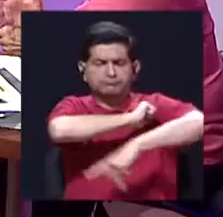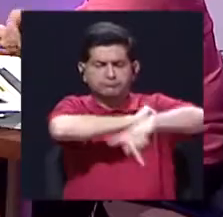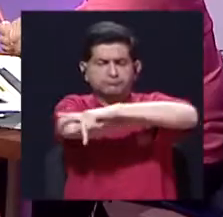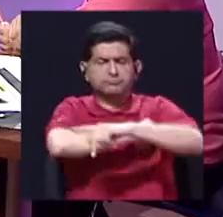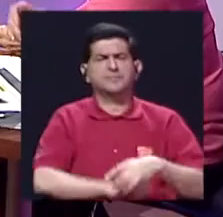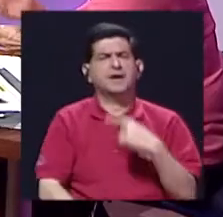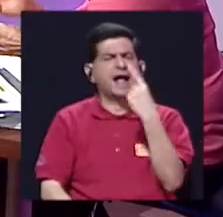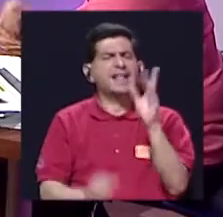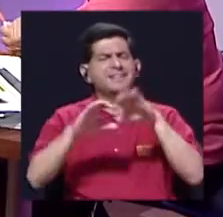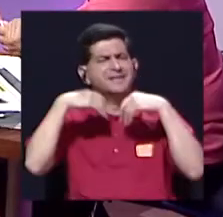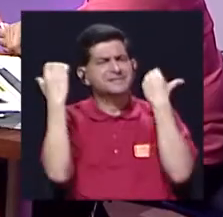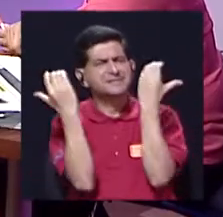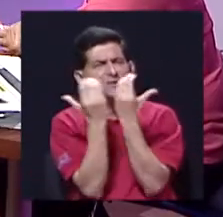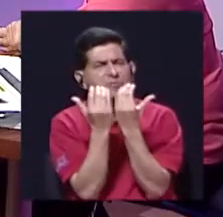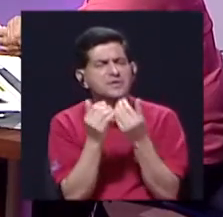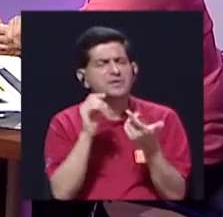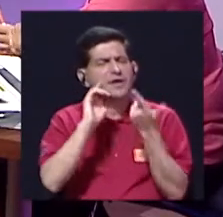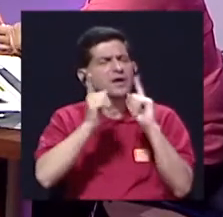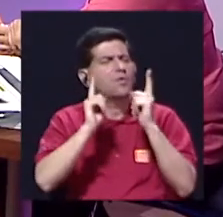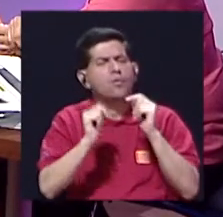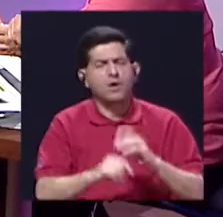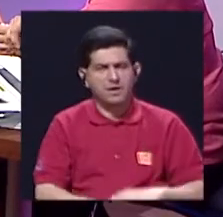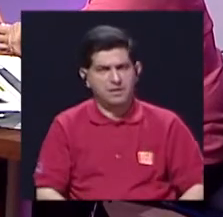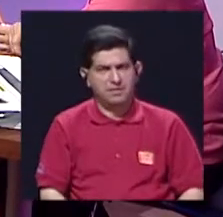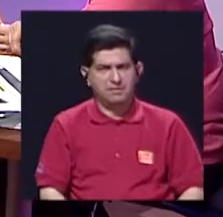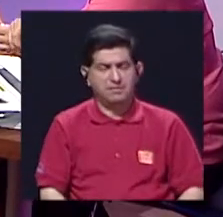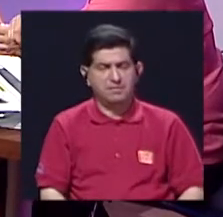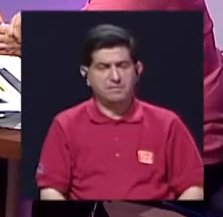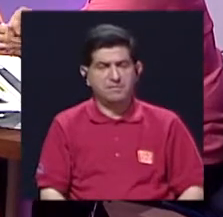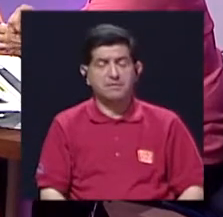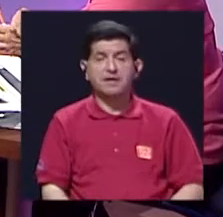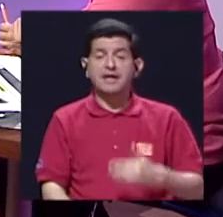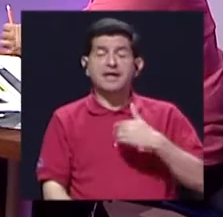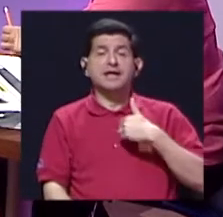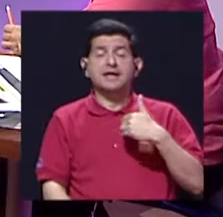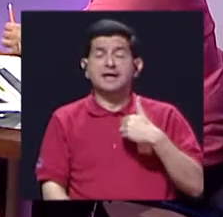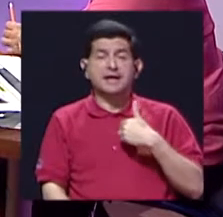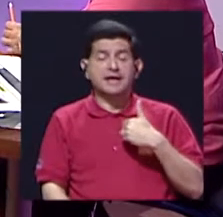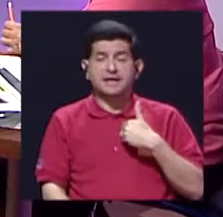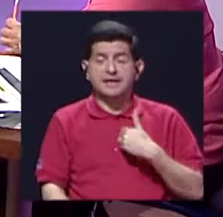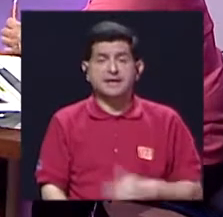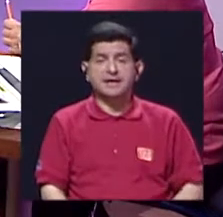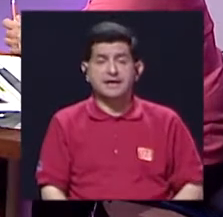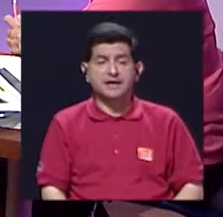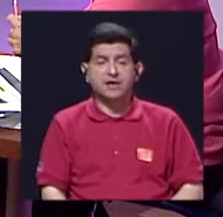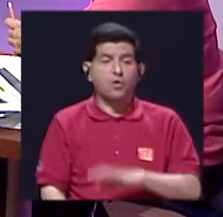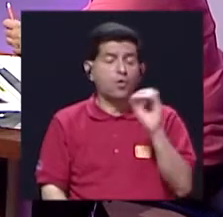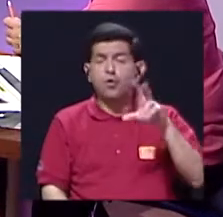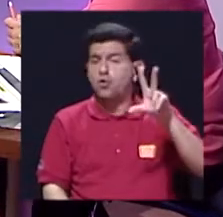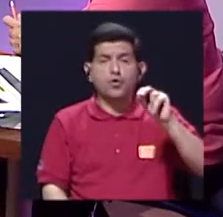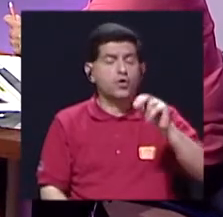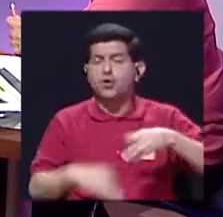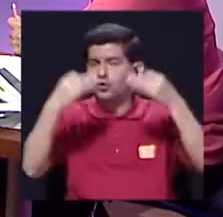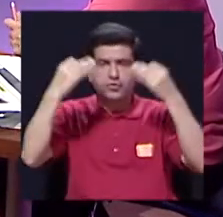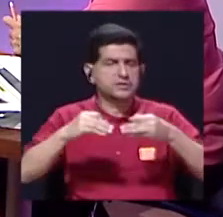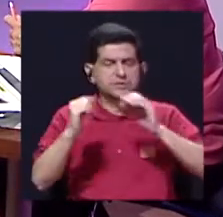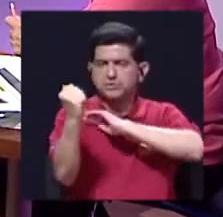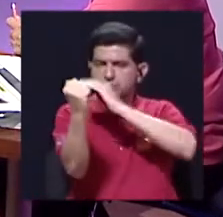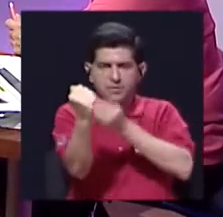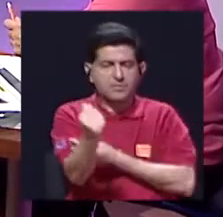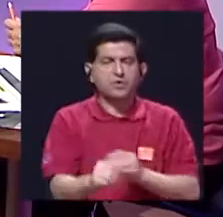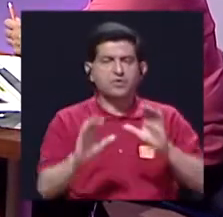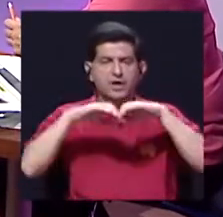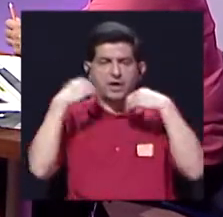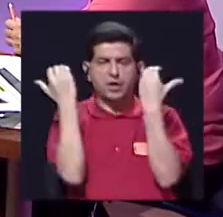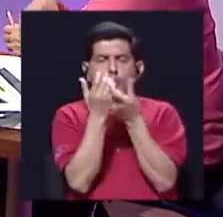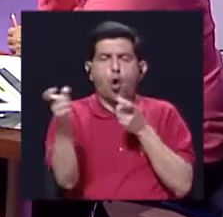Cuando decimos comités, ¿se refieren a qué comités? Nada más que no tienen poder de decisión, porque en las cooperativas el consejo de